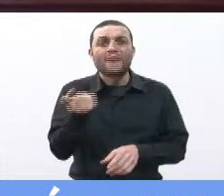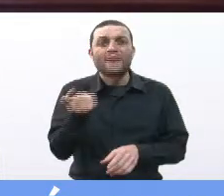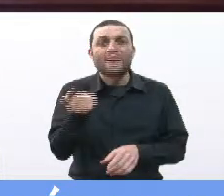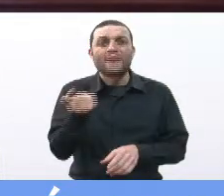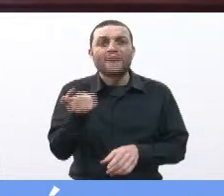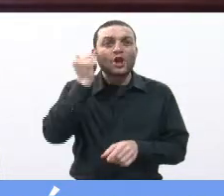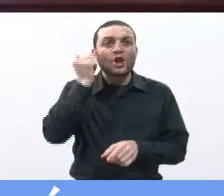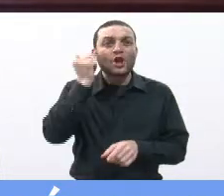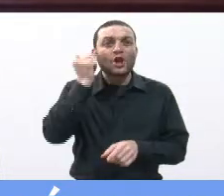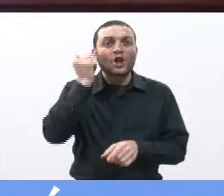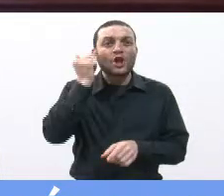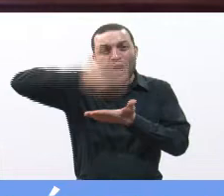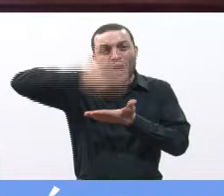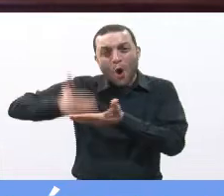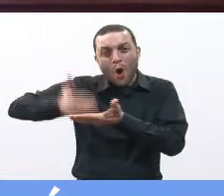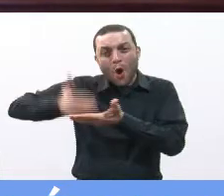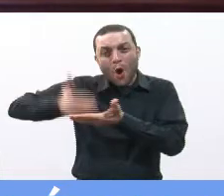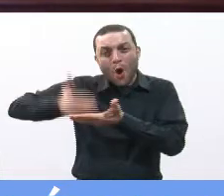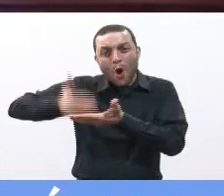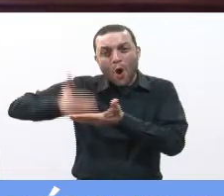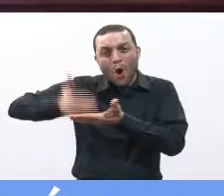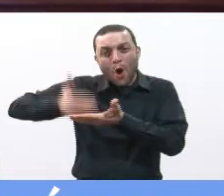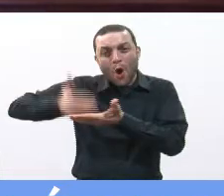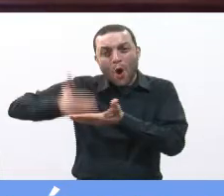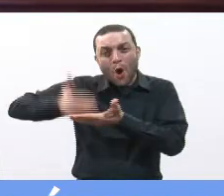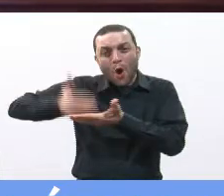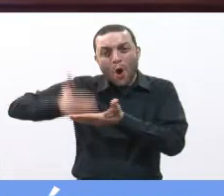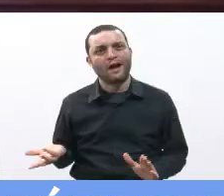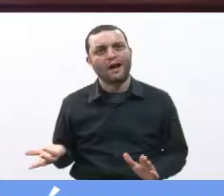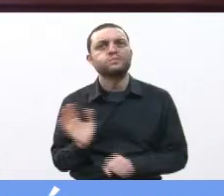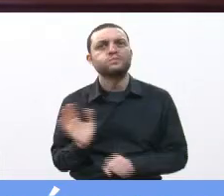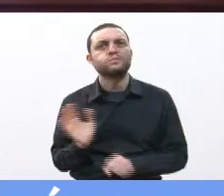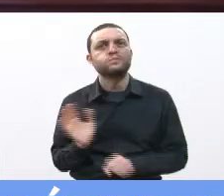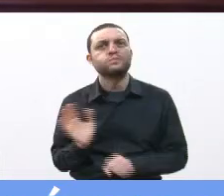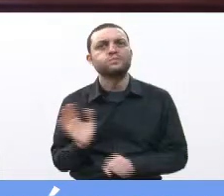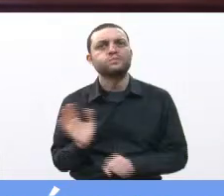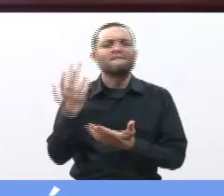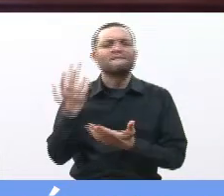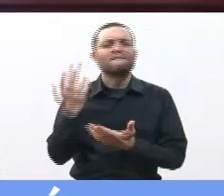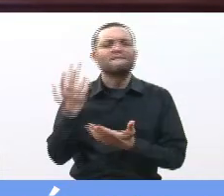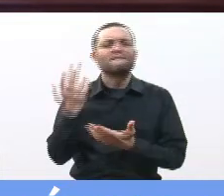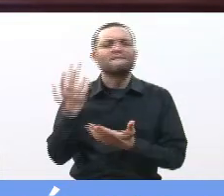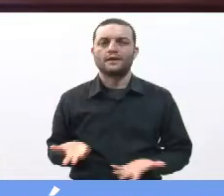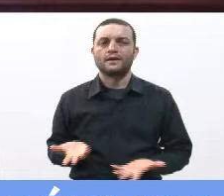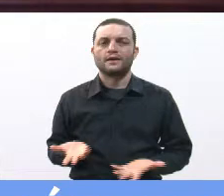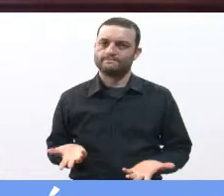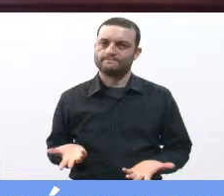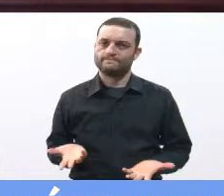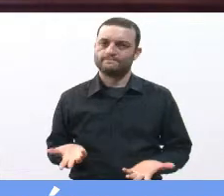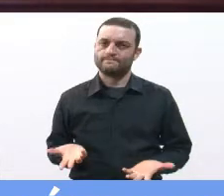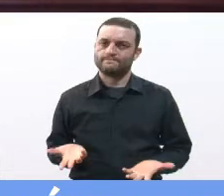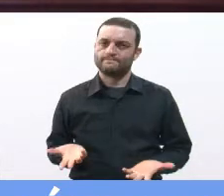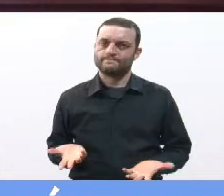ideológica, seguramente, por el único pecado de esos 198 personas de haber concursado sin